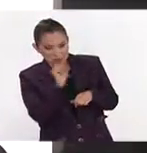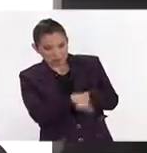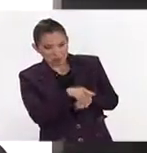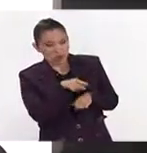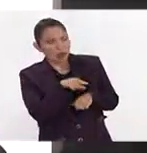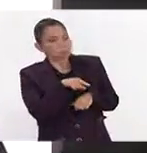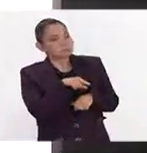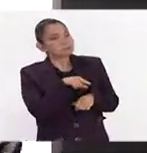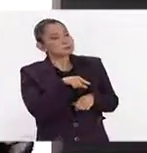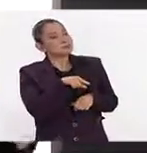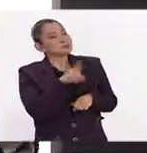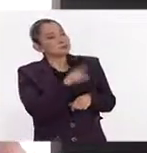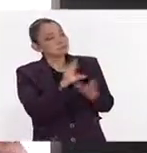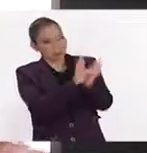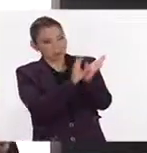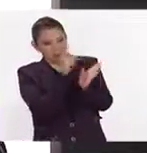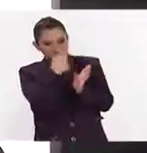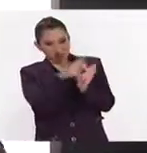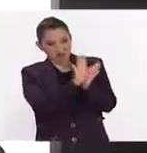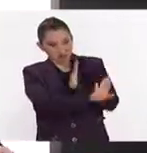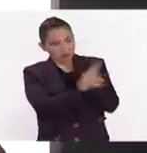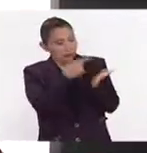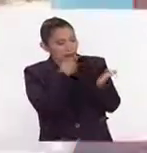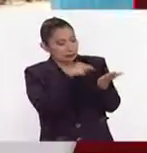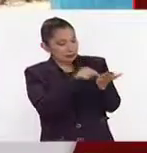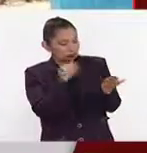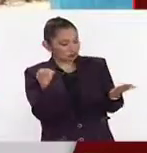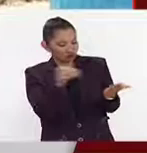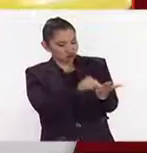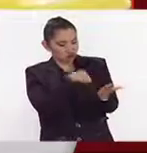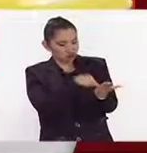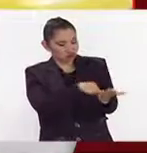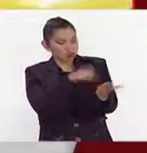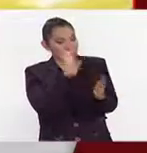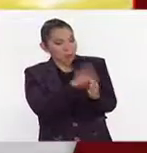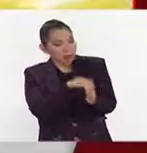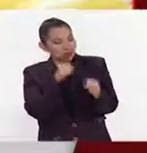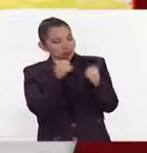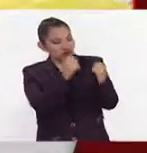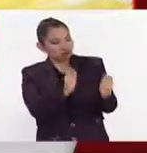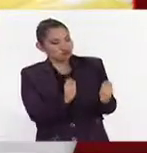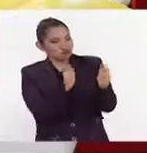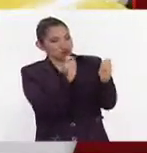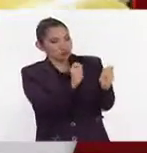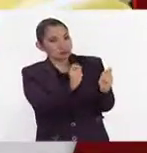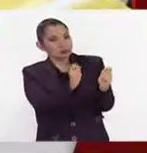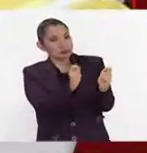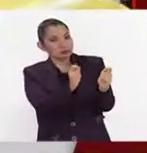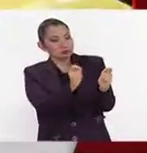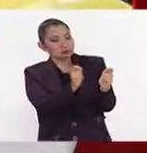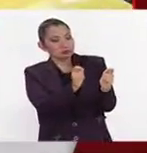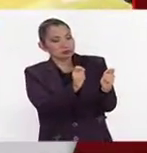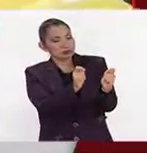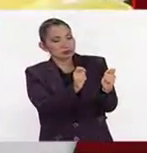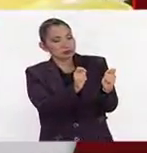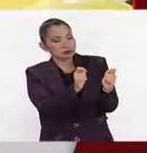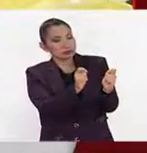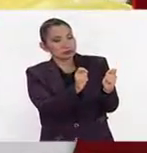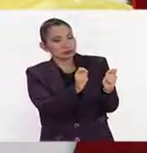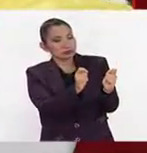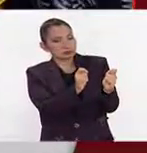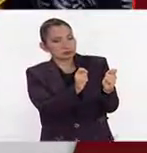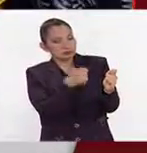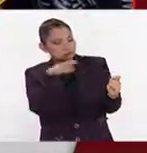propia Constitución ha otorgado más poder del que se ve